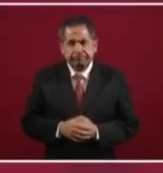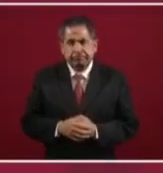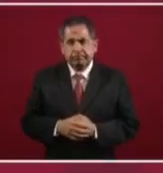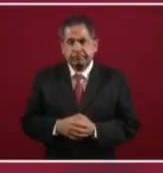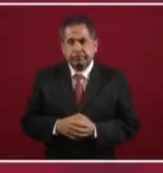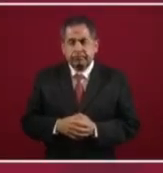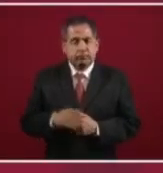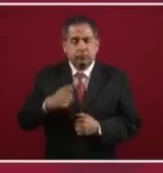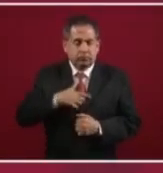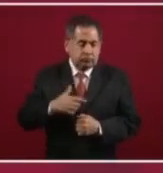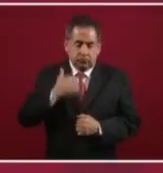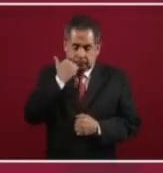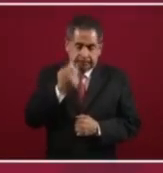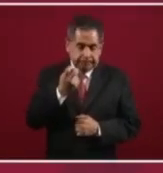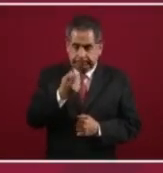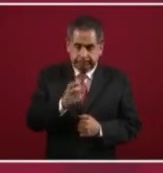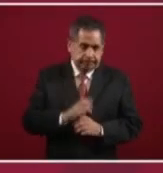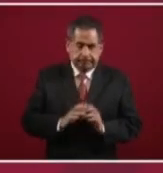no lo deseamos,